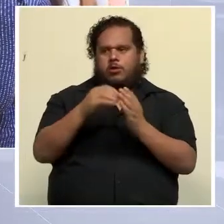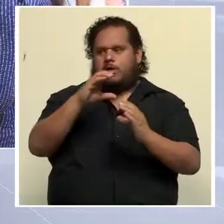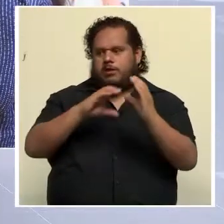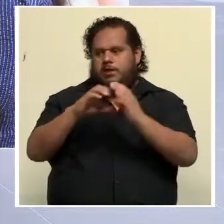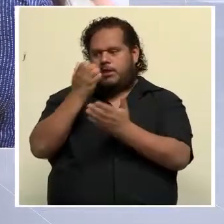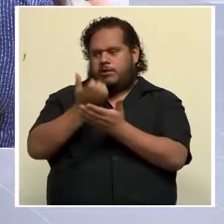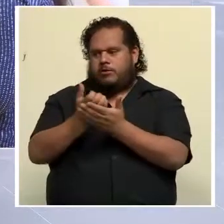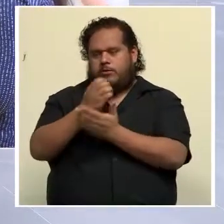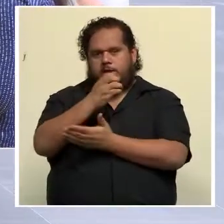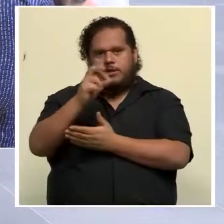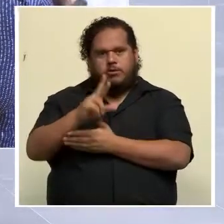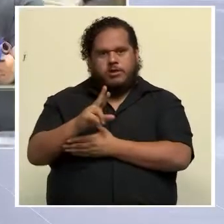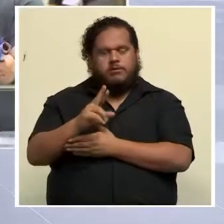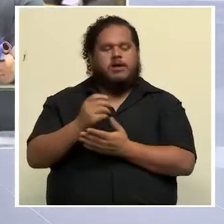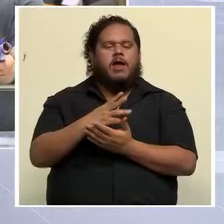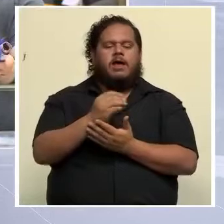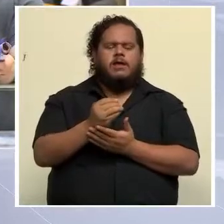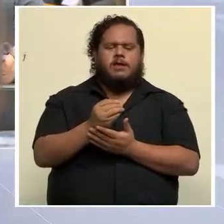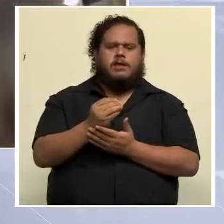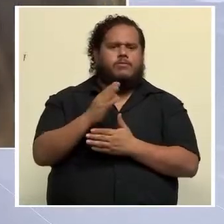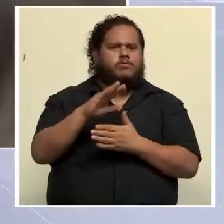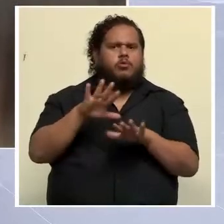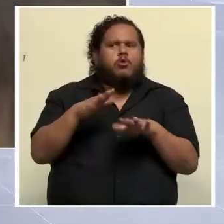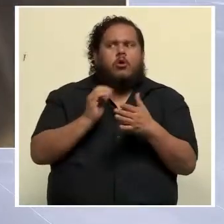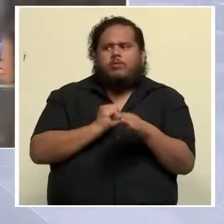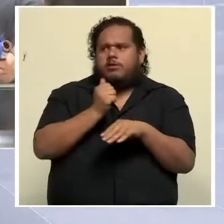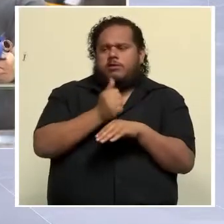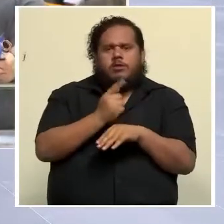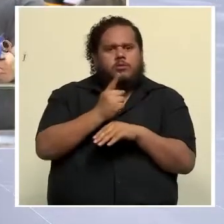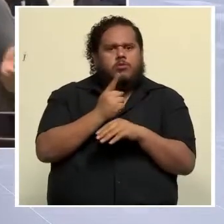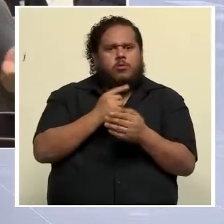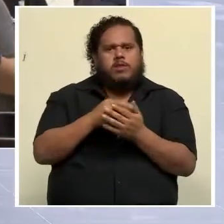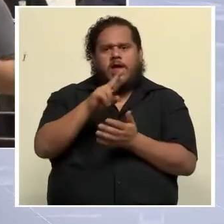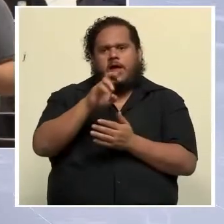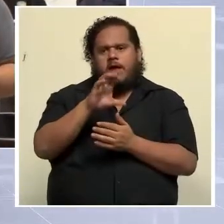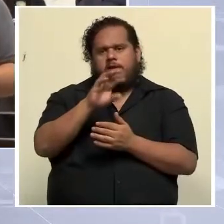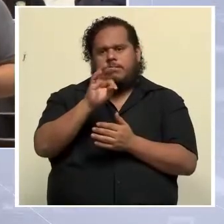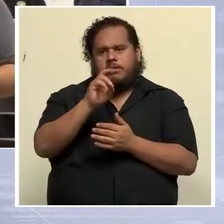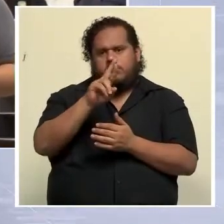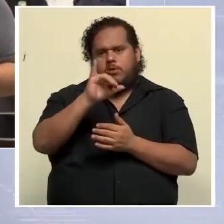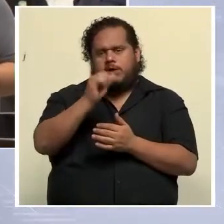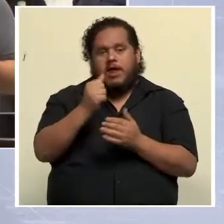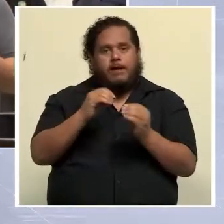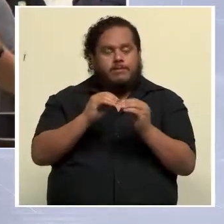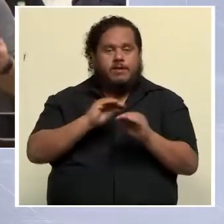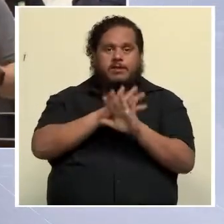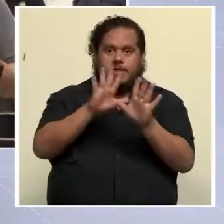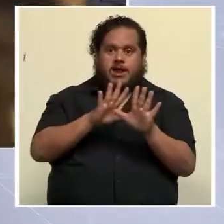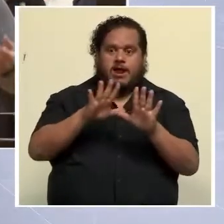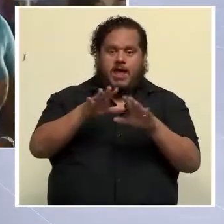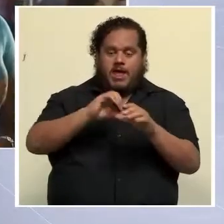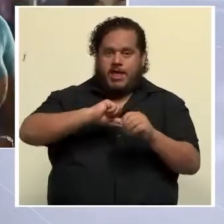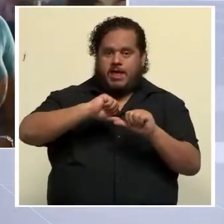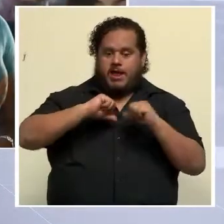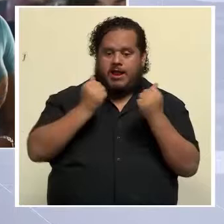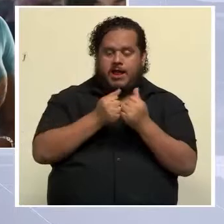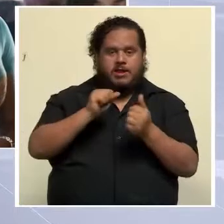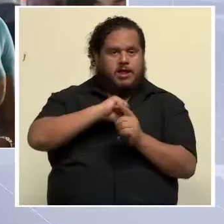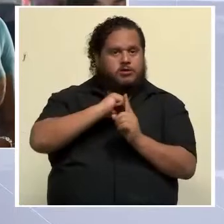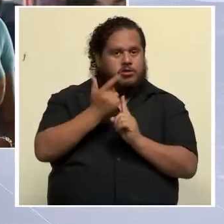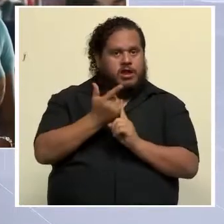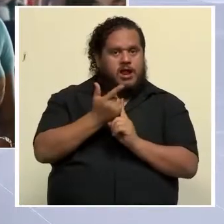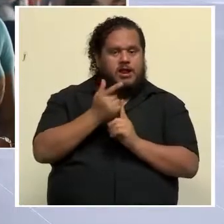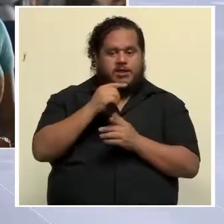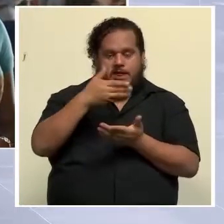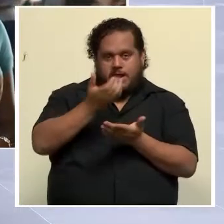Rica, y tiene que ver con cómo hacemos para establecer una rectoría un poco más clara y concreta en el sector social de la economía y que permita